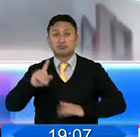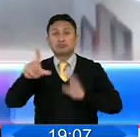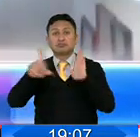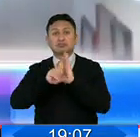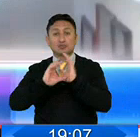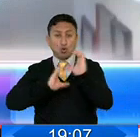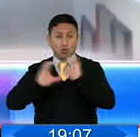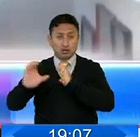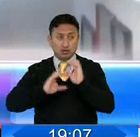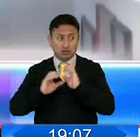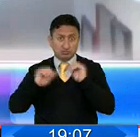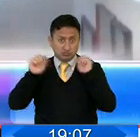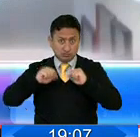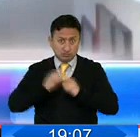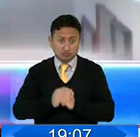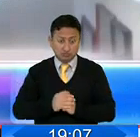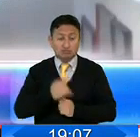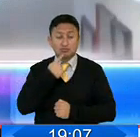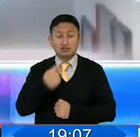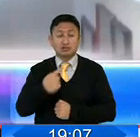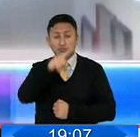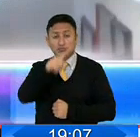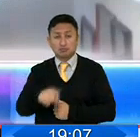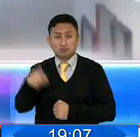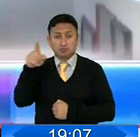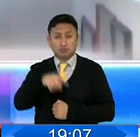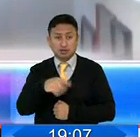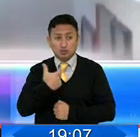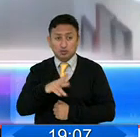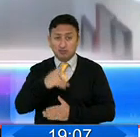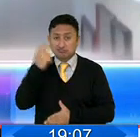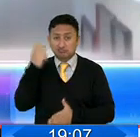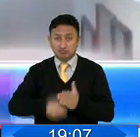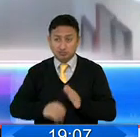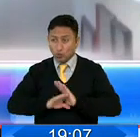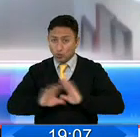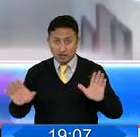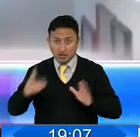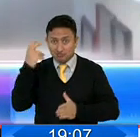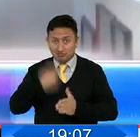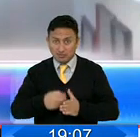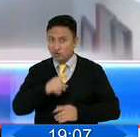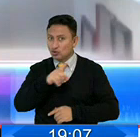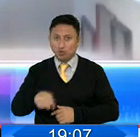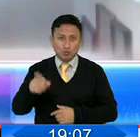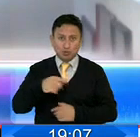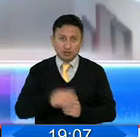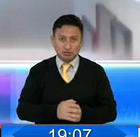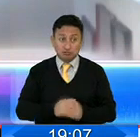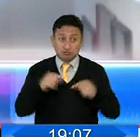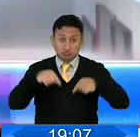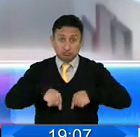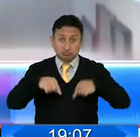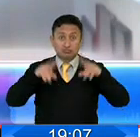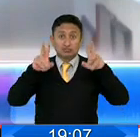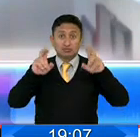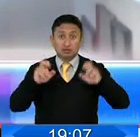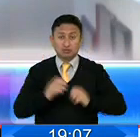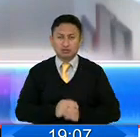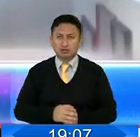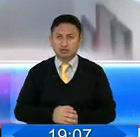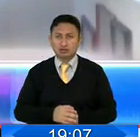Comunicación, la prohibición de todo tipo de censura, venga de donde sea, Y este acto se puede considerar